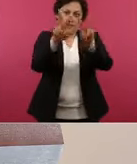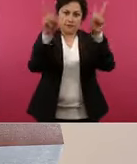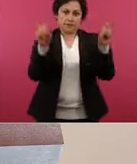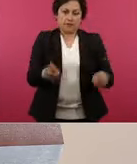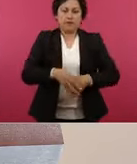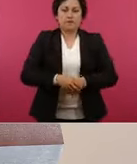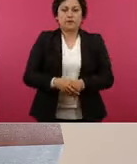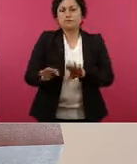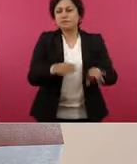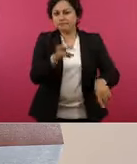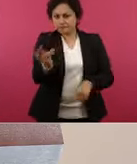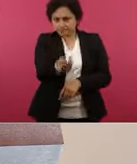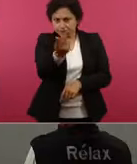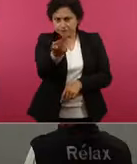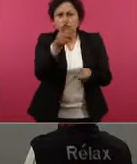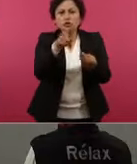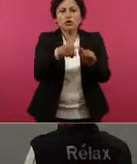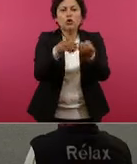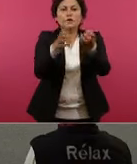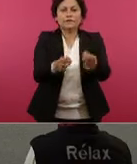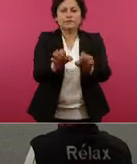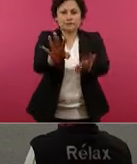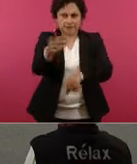Fíjense que en el primero de los casos y el segundo